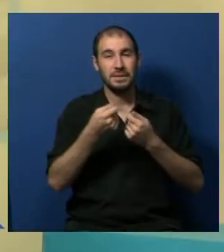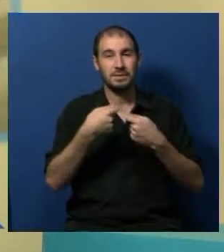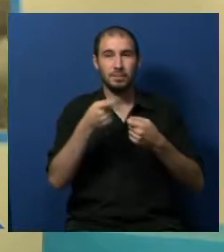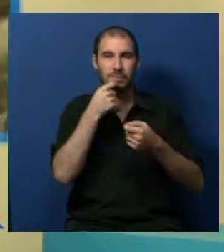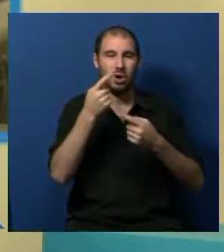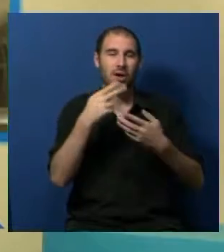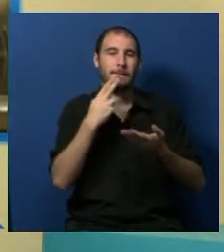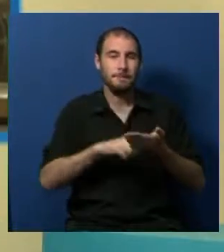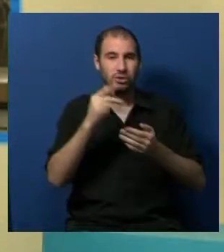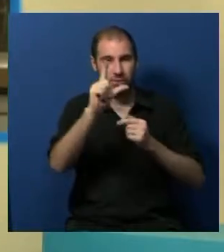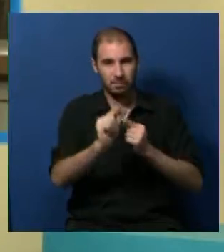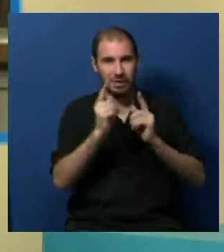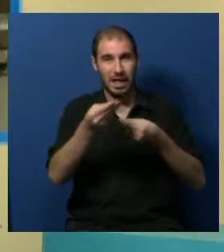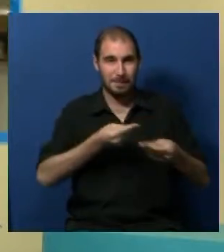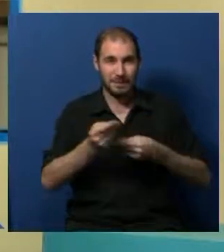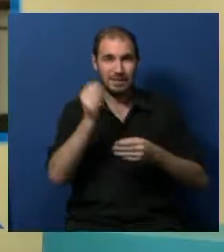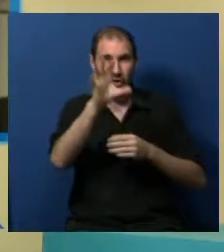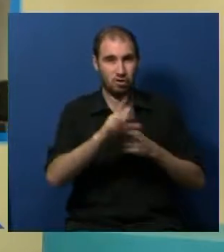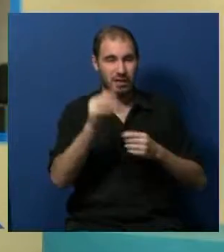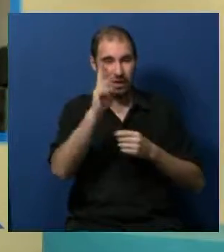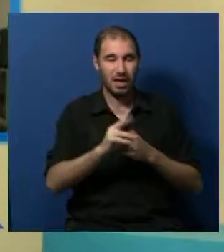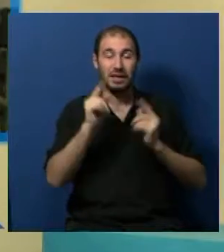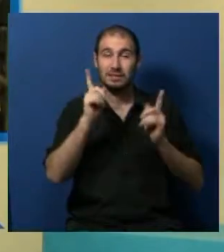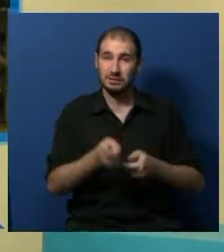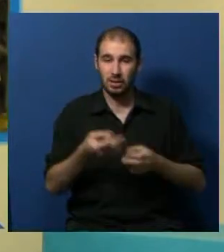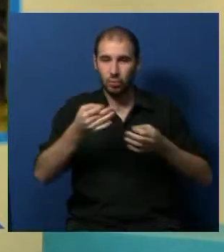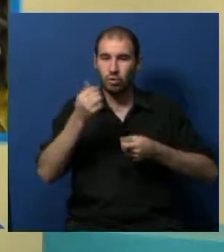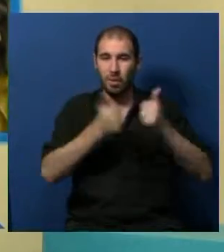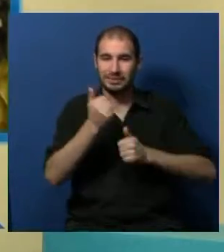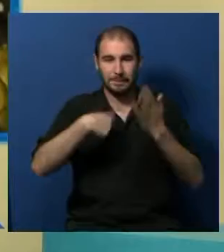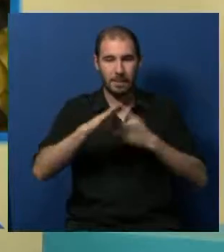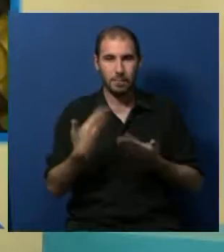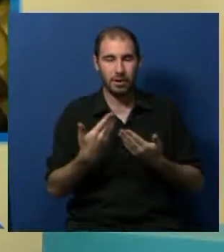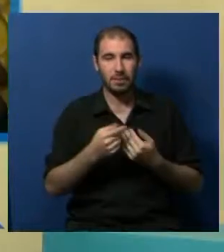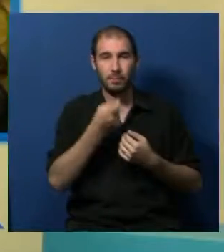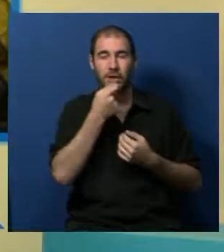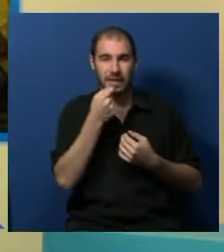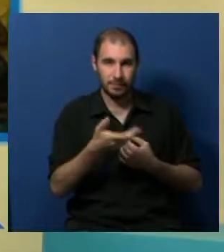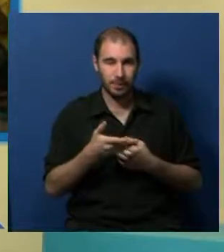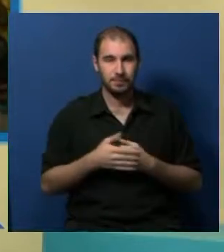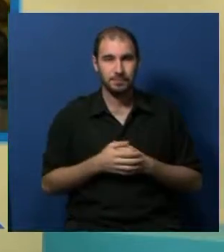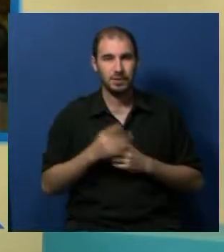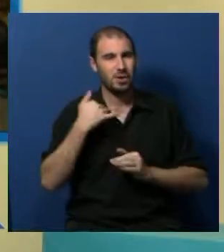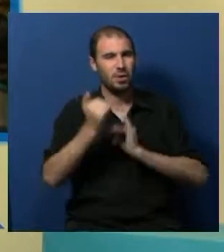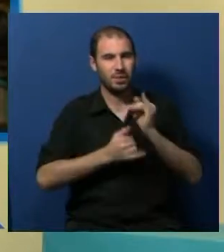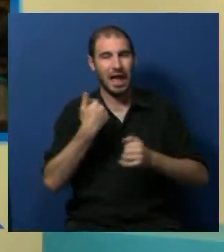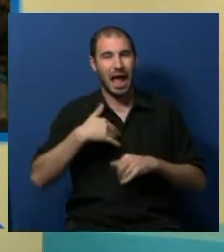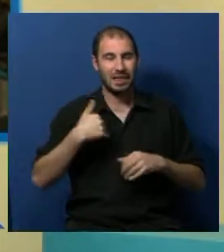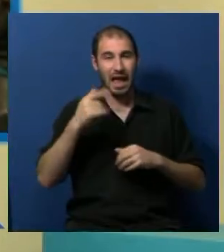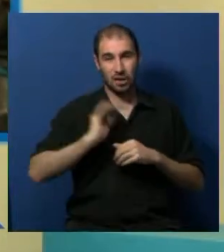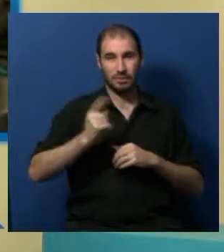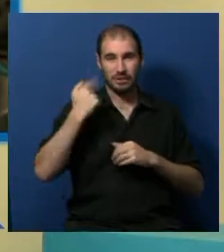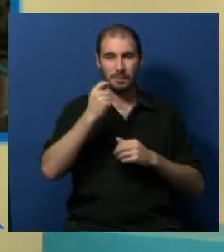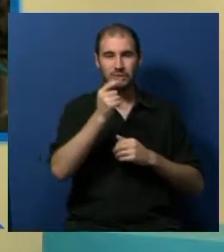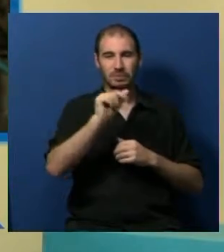la presión fiscal que tienen las empresas, las economías regionales, sin duda nos vamos a hacer más competitivos. Y para ponerte un ejemplo, yo te decía que Argentina tuvo el año pasado